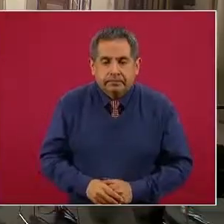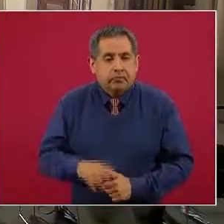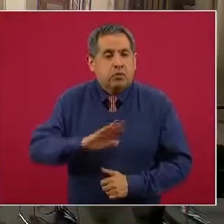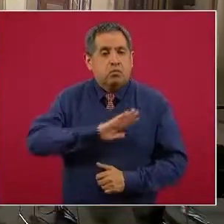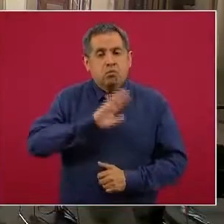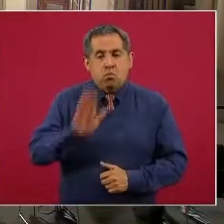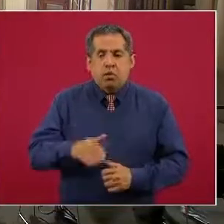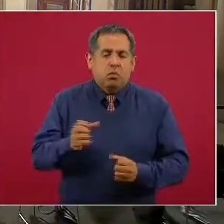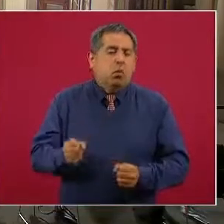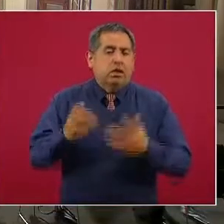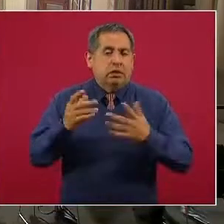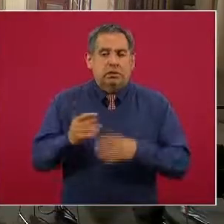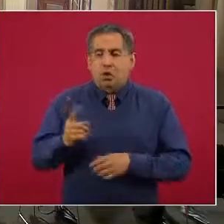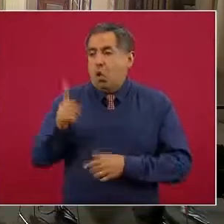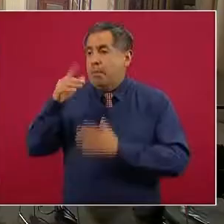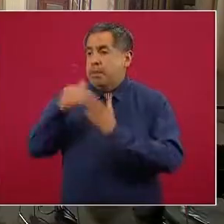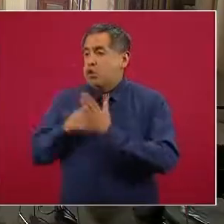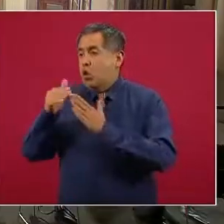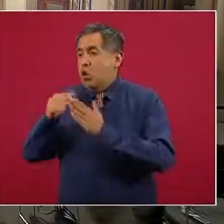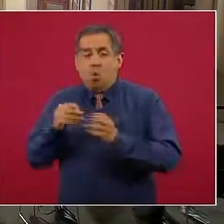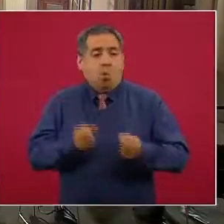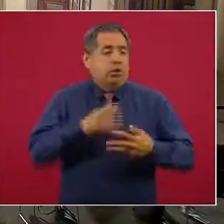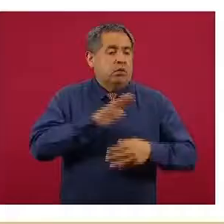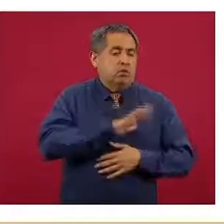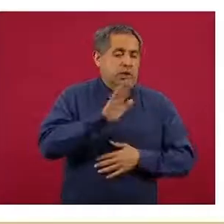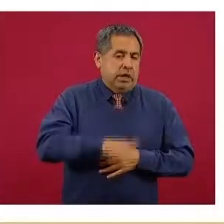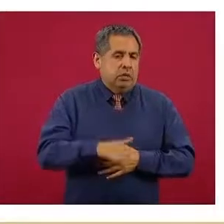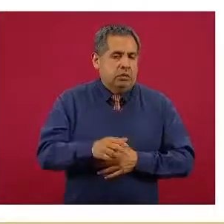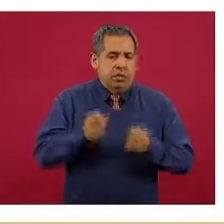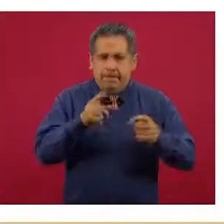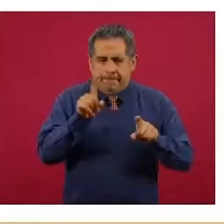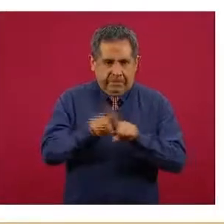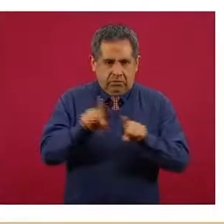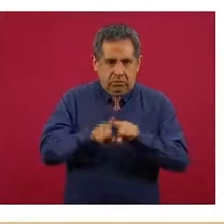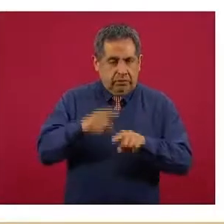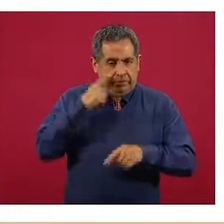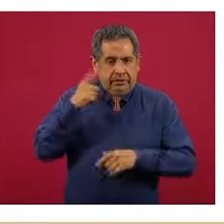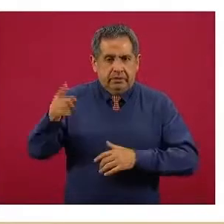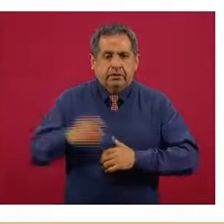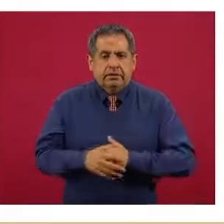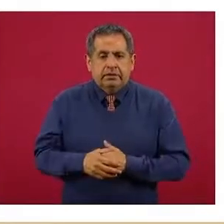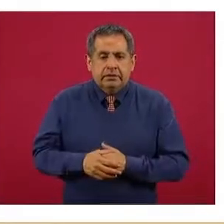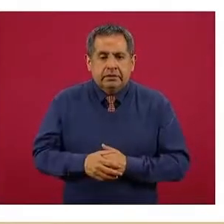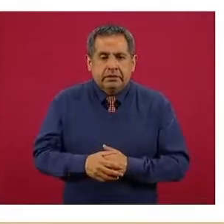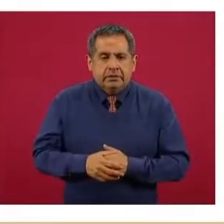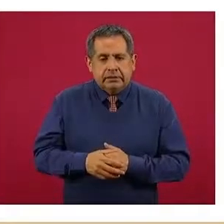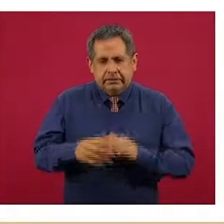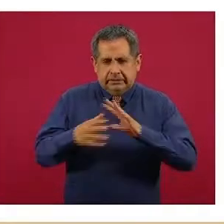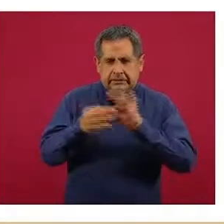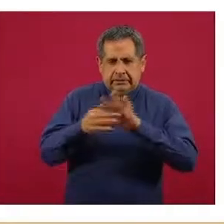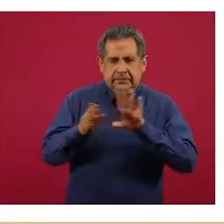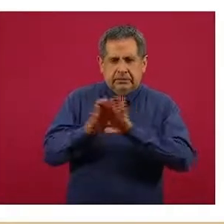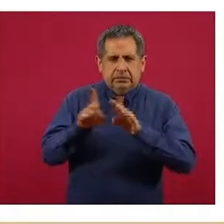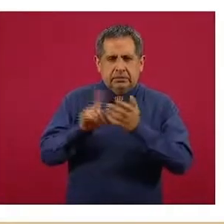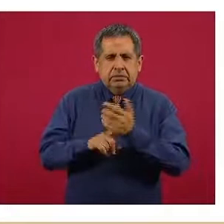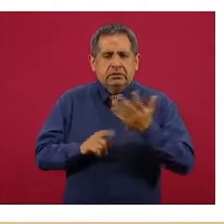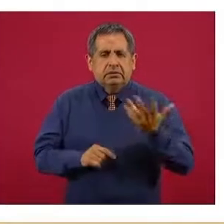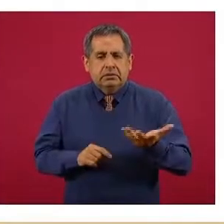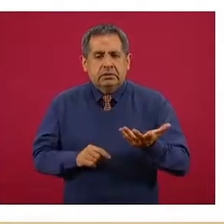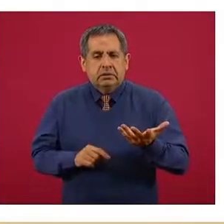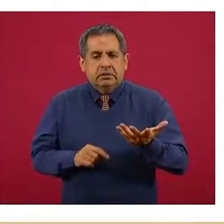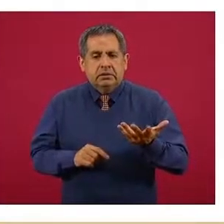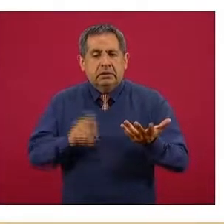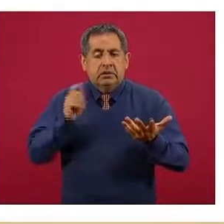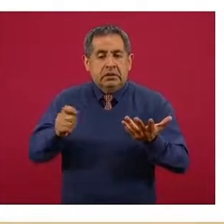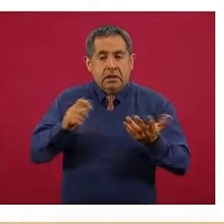Defunciones nuevas por millón de habitantes en las mismas regiones. Recorrámoslas rápidamente. Tenemos la